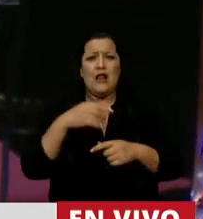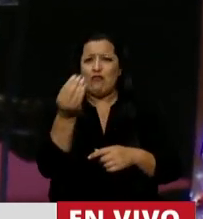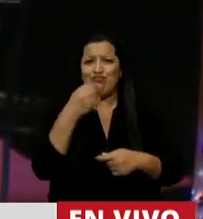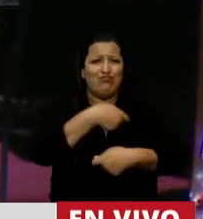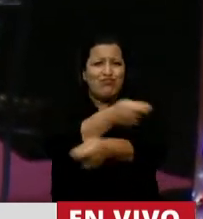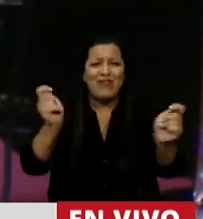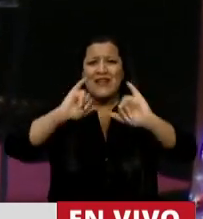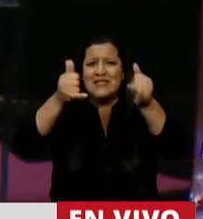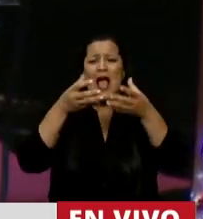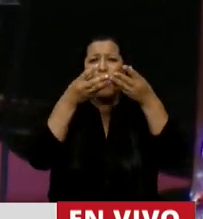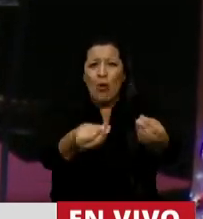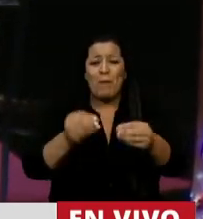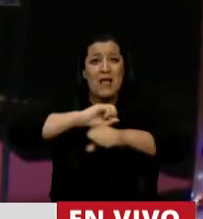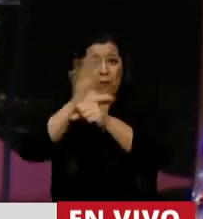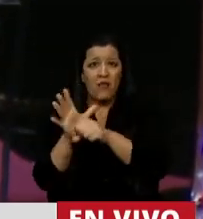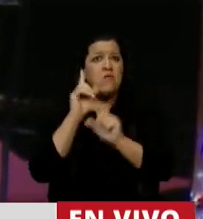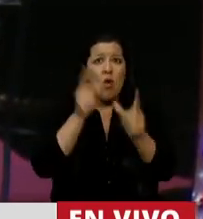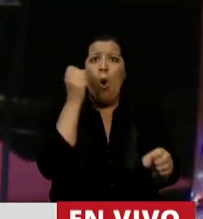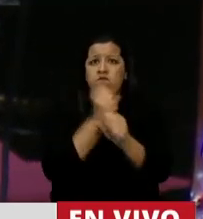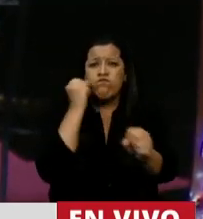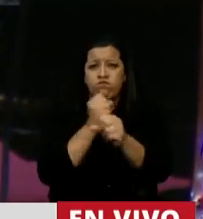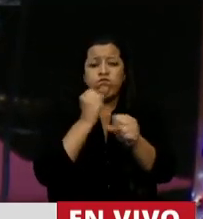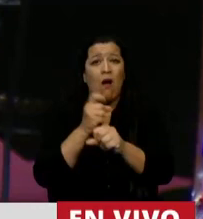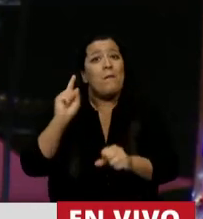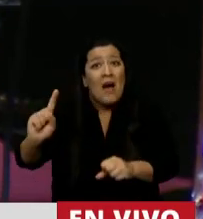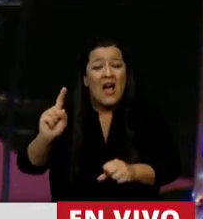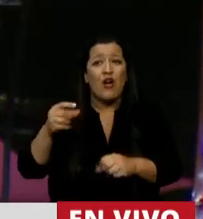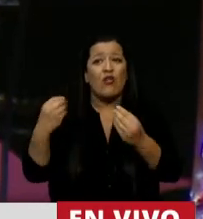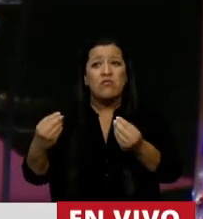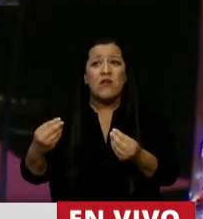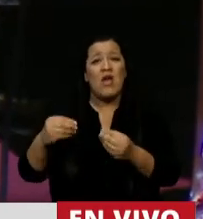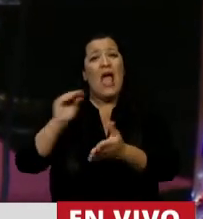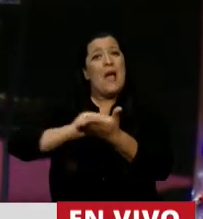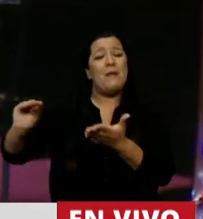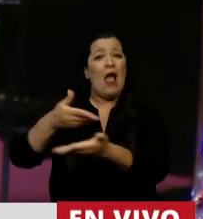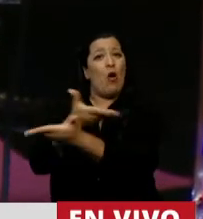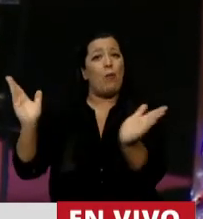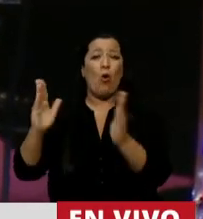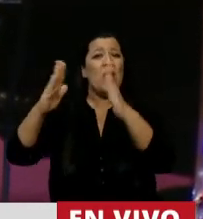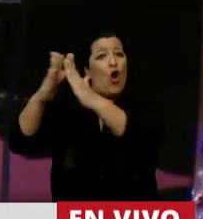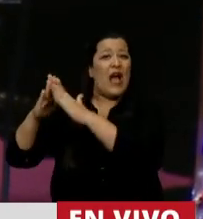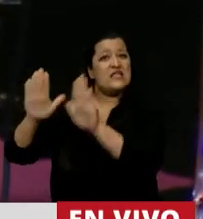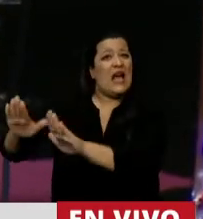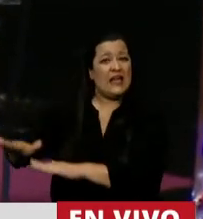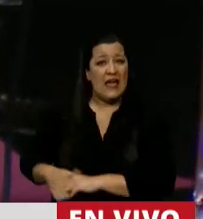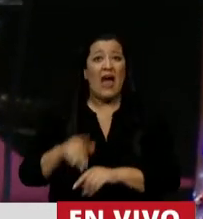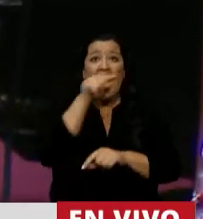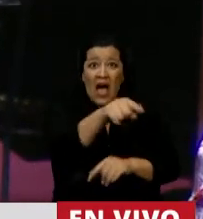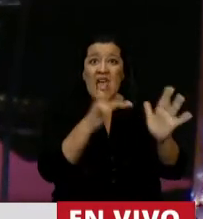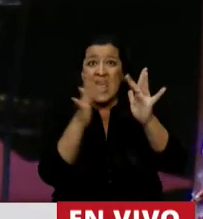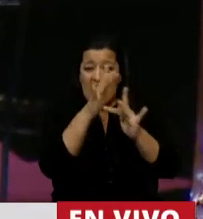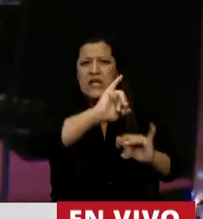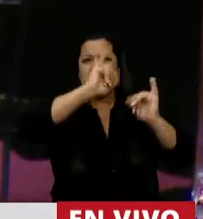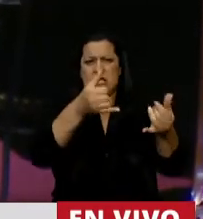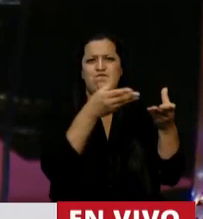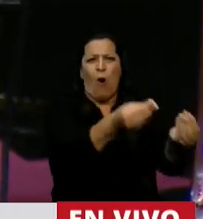que acompañan, que en la pandemia estuvieron trabajando mientras los empleados públicos estuvieron en tu casa. Ellos estuvieron